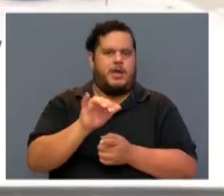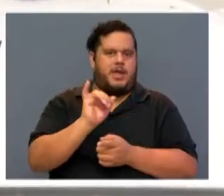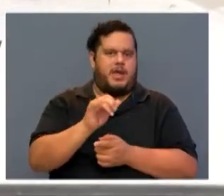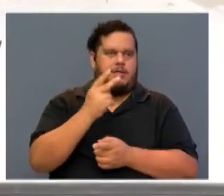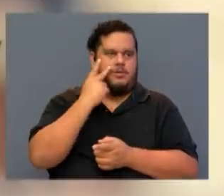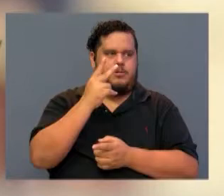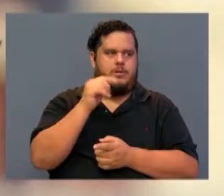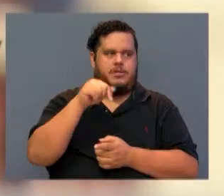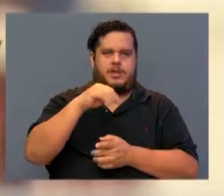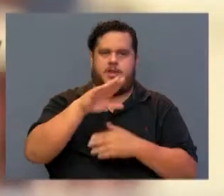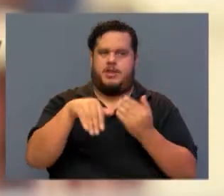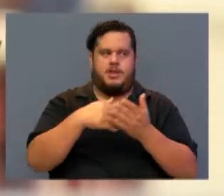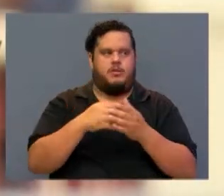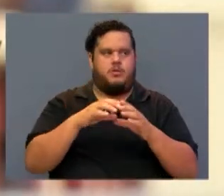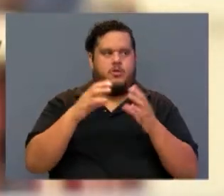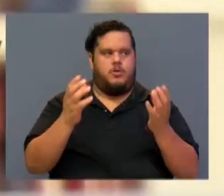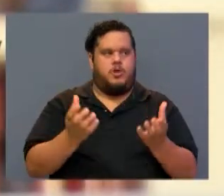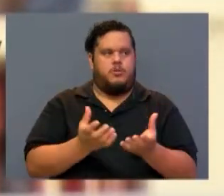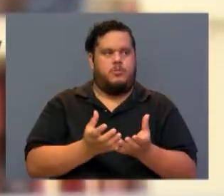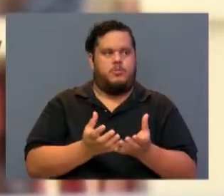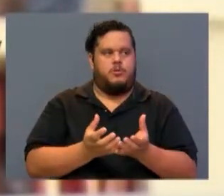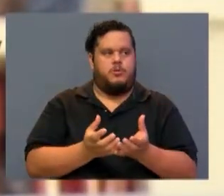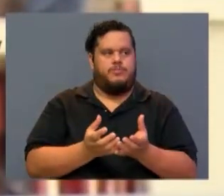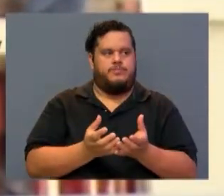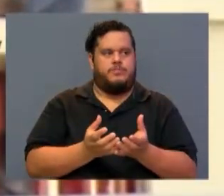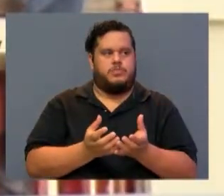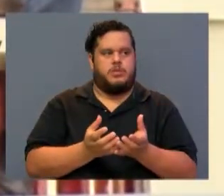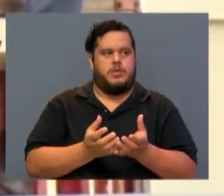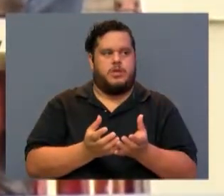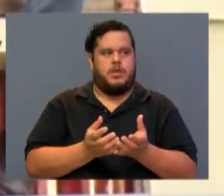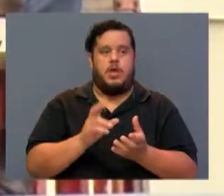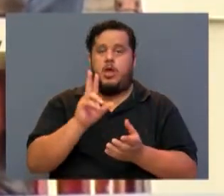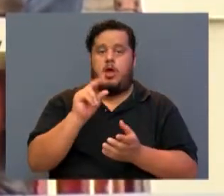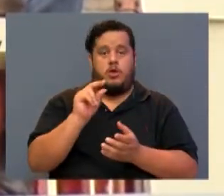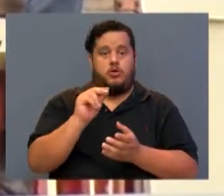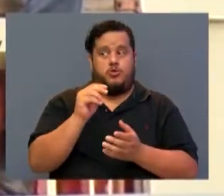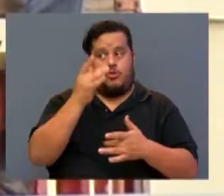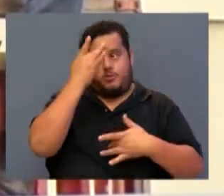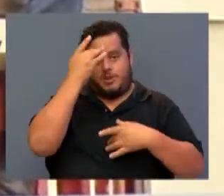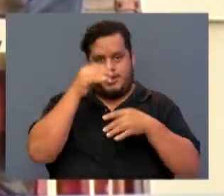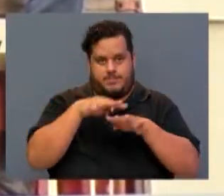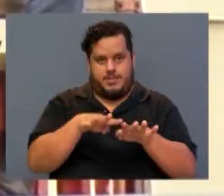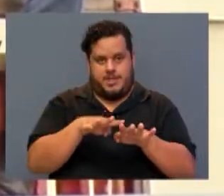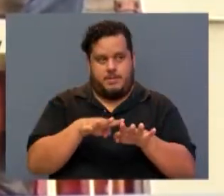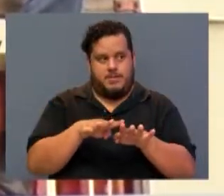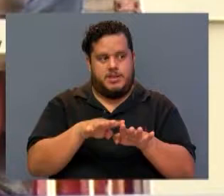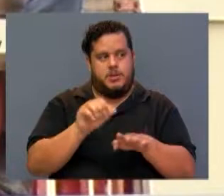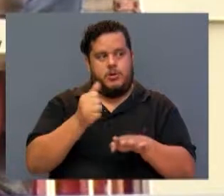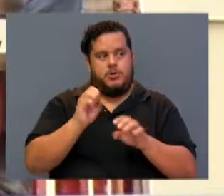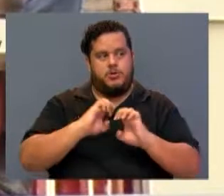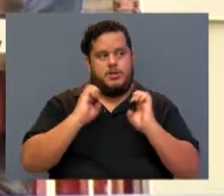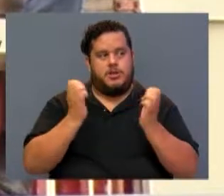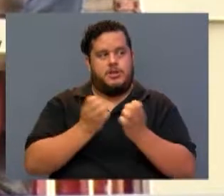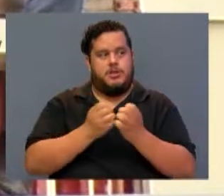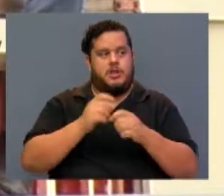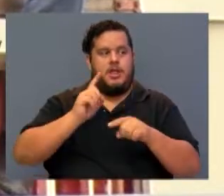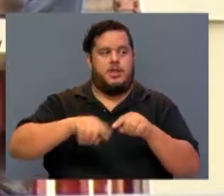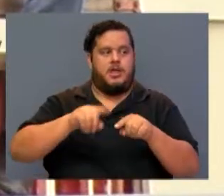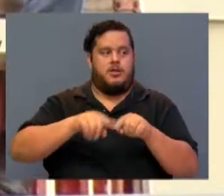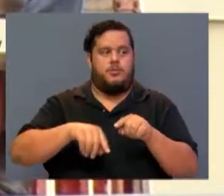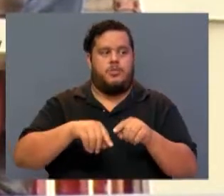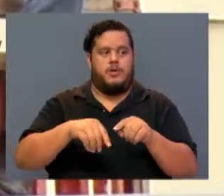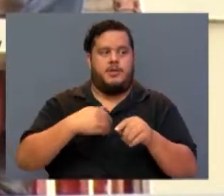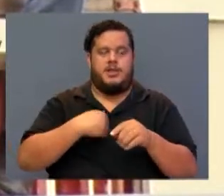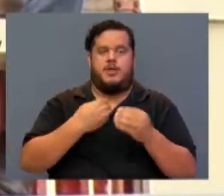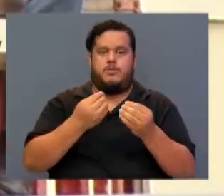acá y en todo el mundo, incluso no durante la pandemia. Vemos en otros estadios que no pueden albergar suficiente gente,